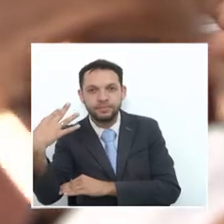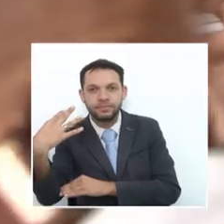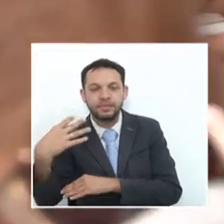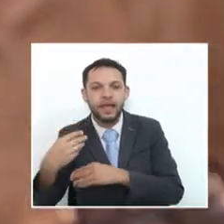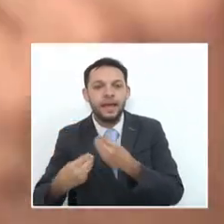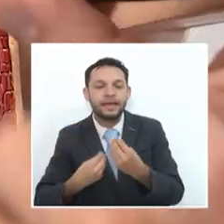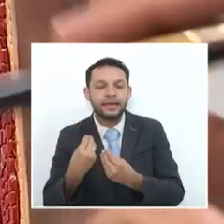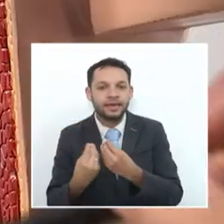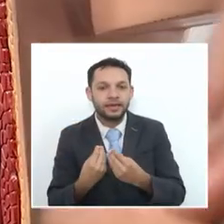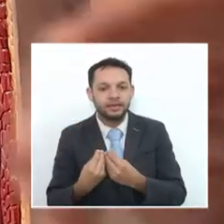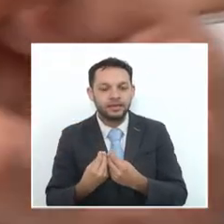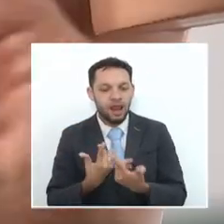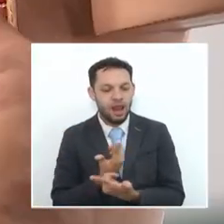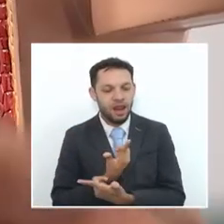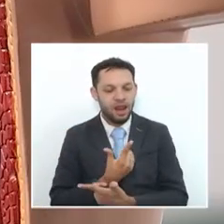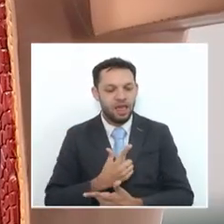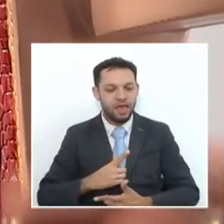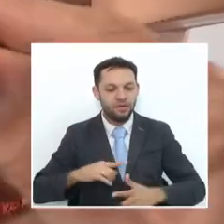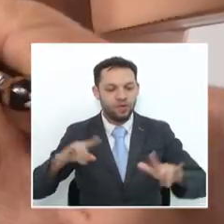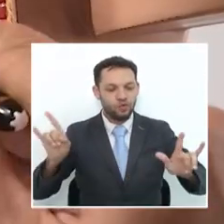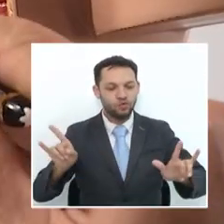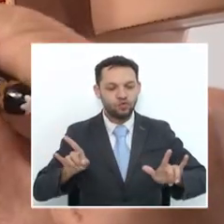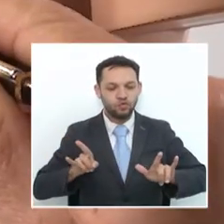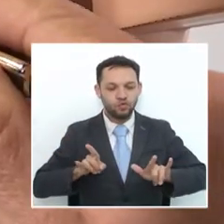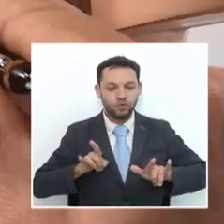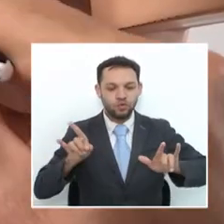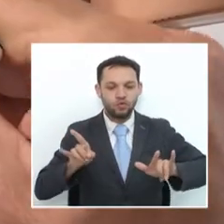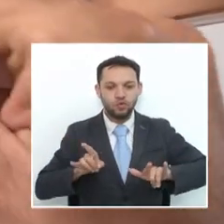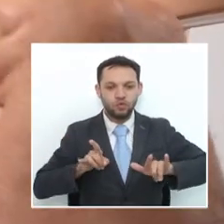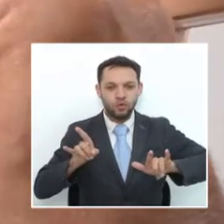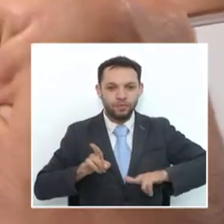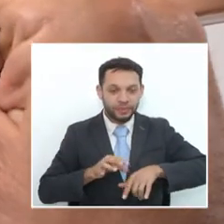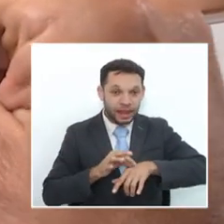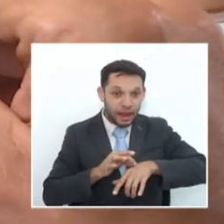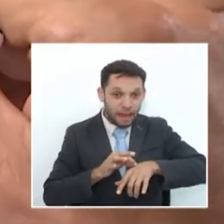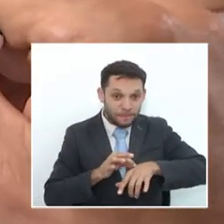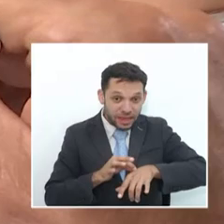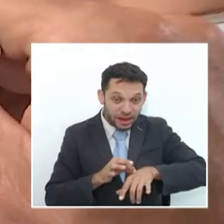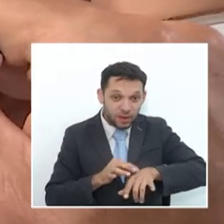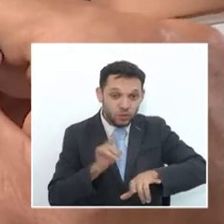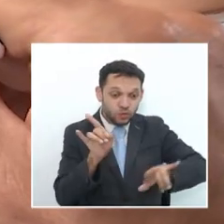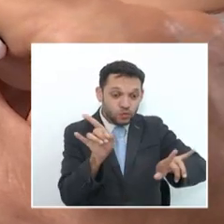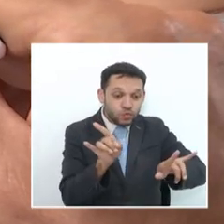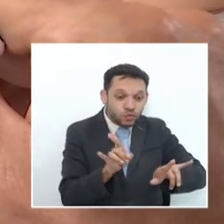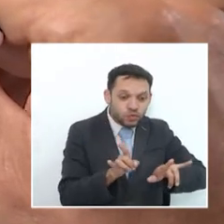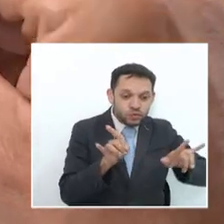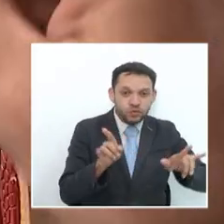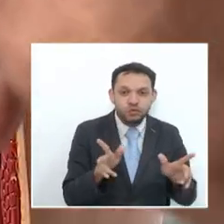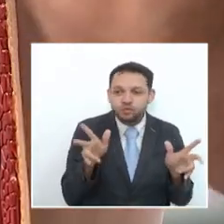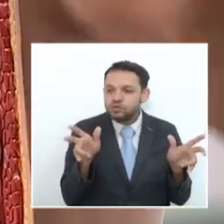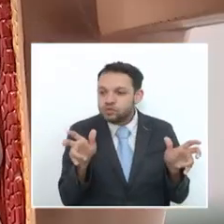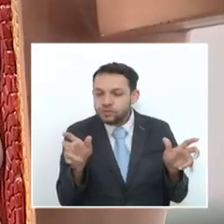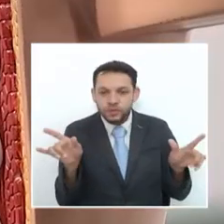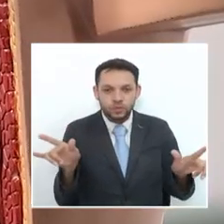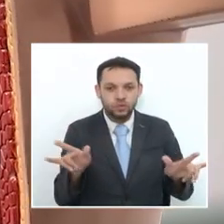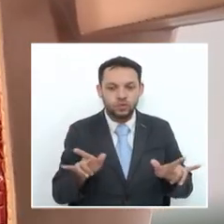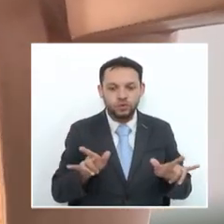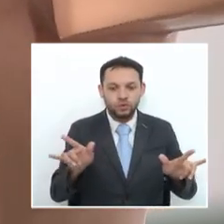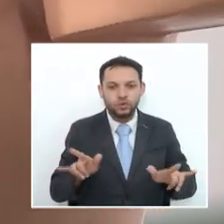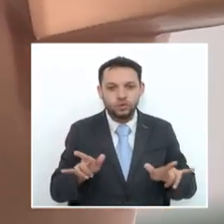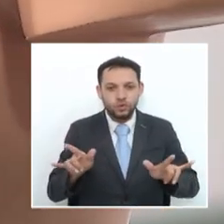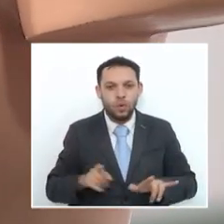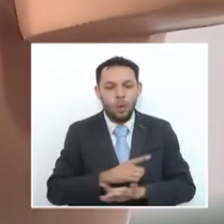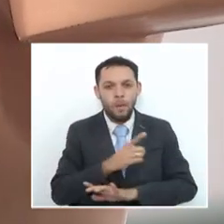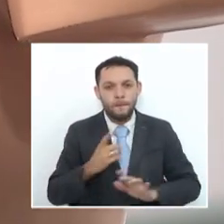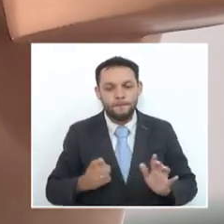Sí, cuando yo tengo calor, se me abren todos estos vasitos. Entonces, le quito presión a la